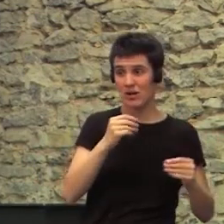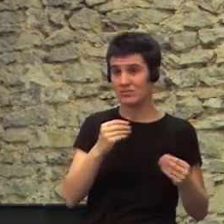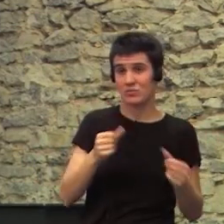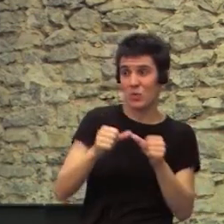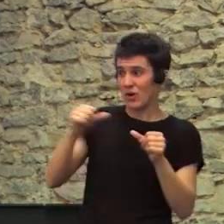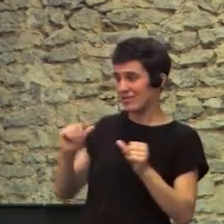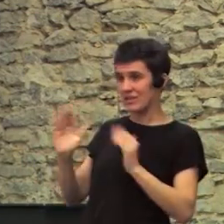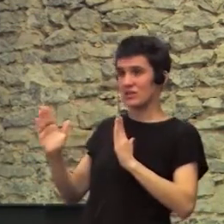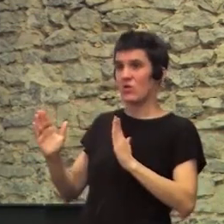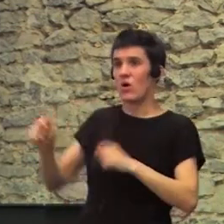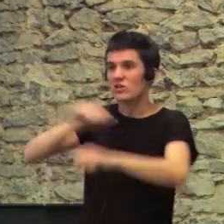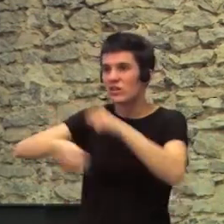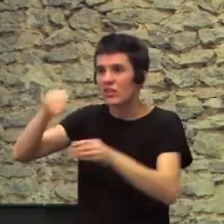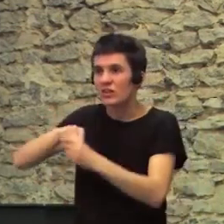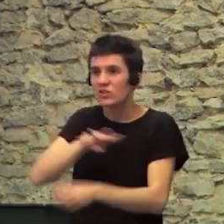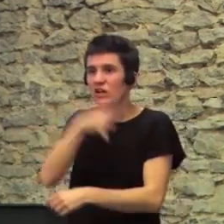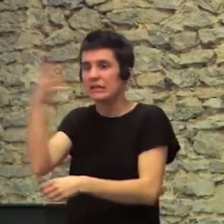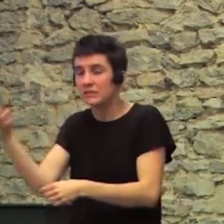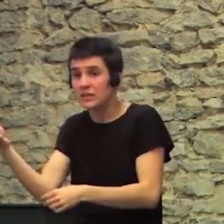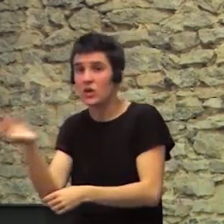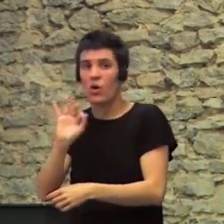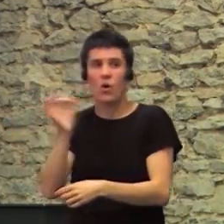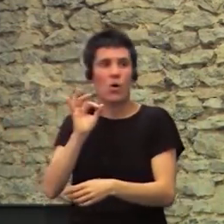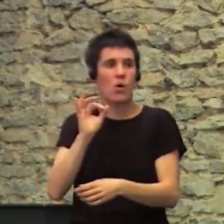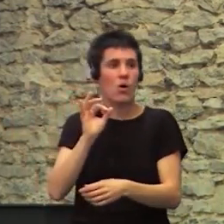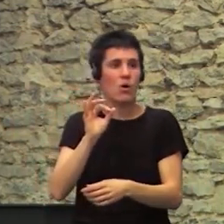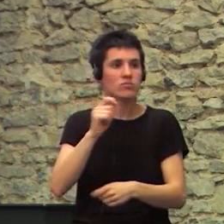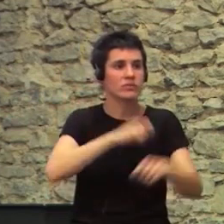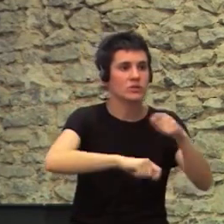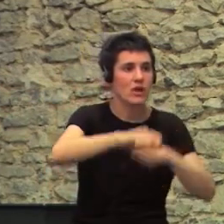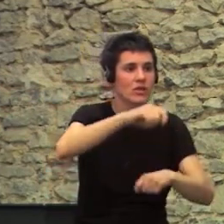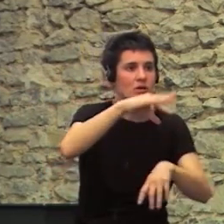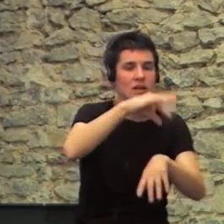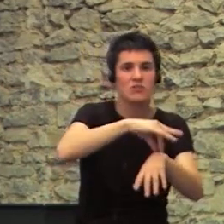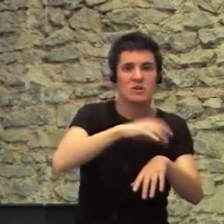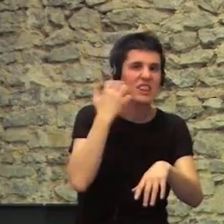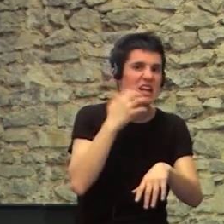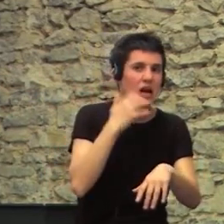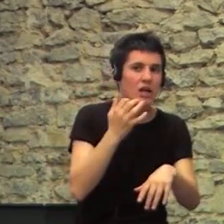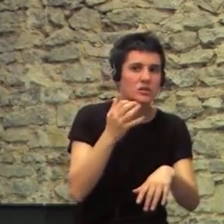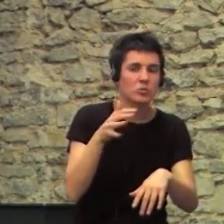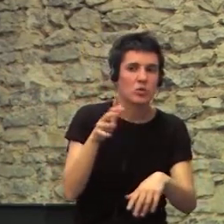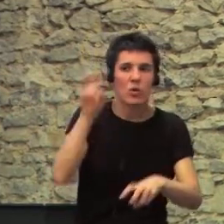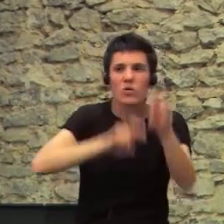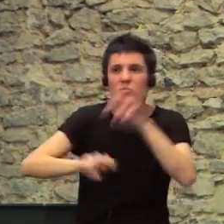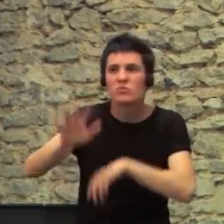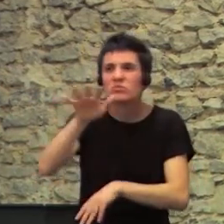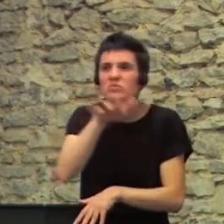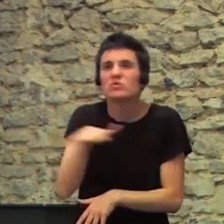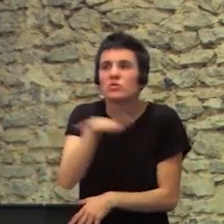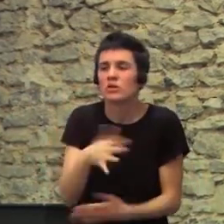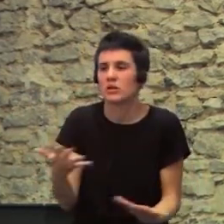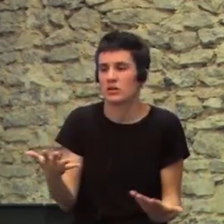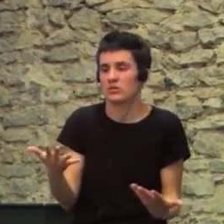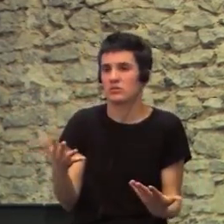cuáles? ¿En las LGTBI? ¿O en las de pacientes que están en enfermedades raras? ¿A quién buscas para ver qué les pasa a